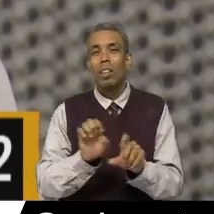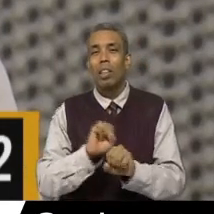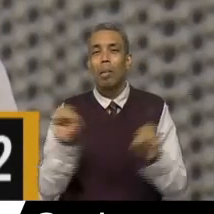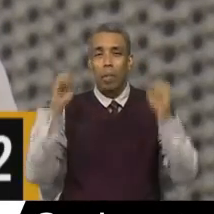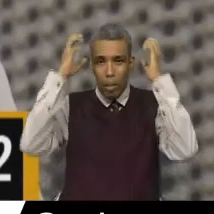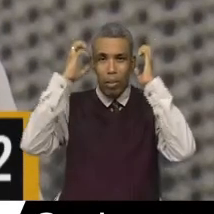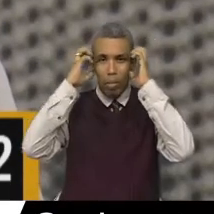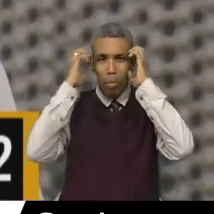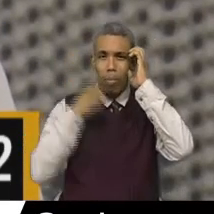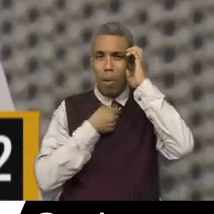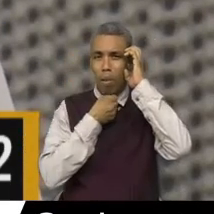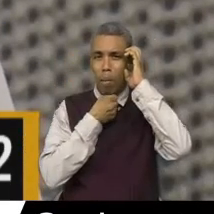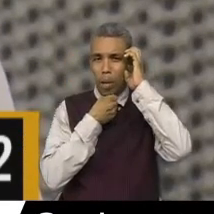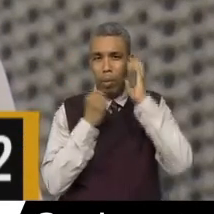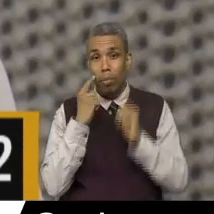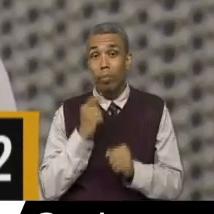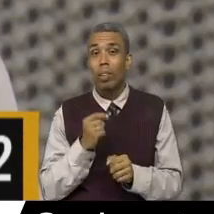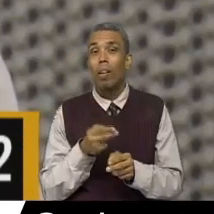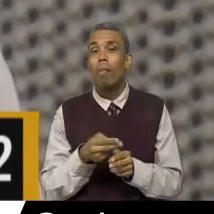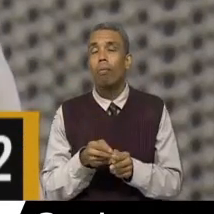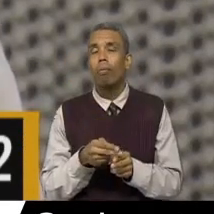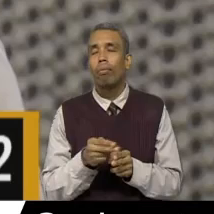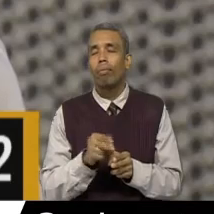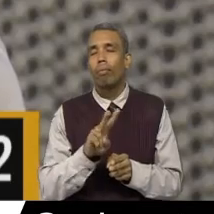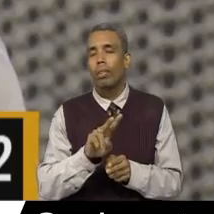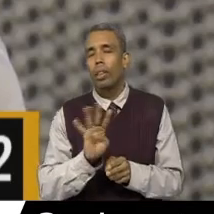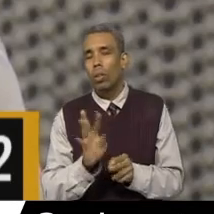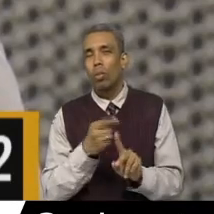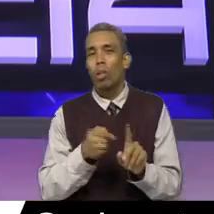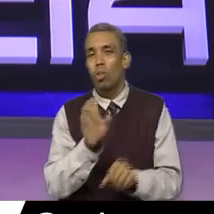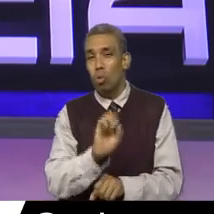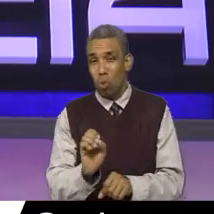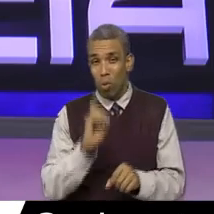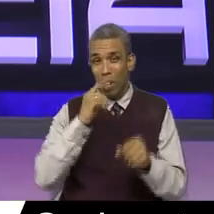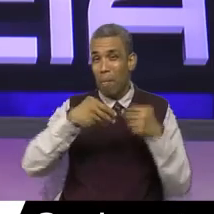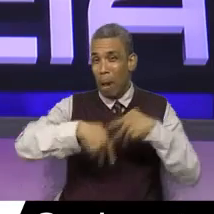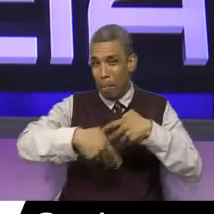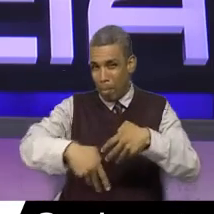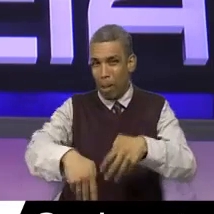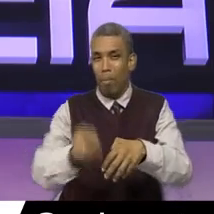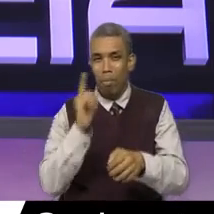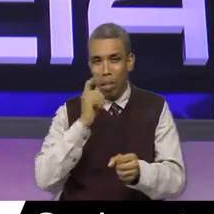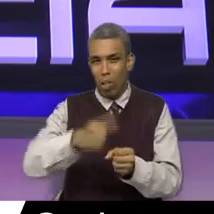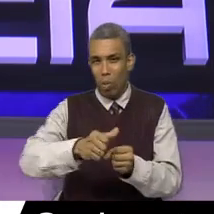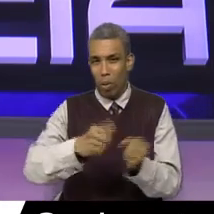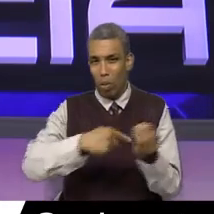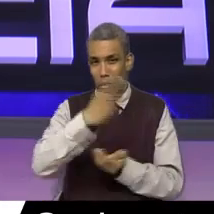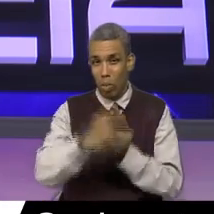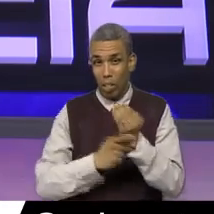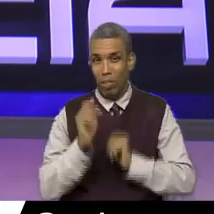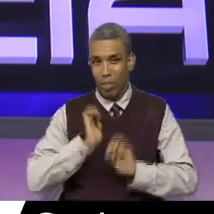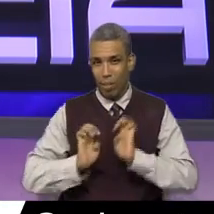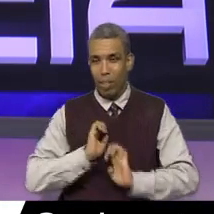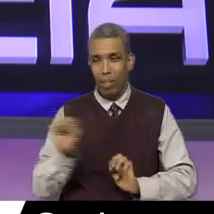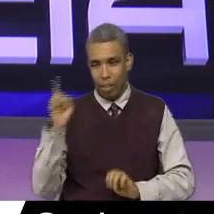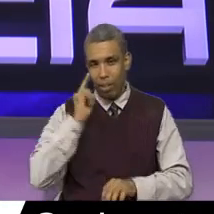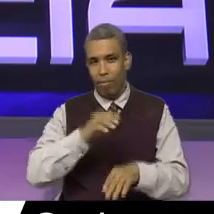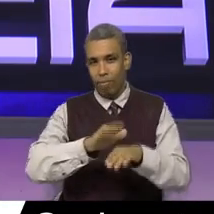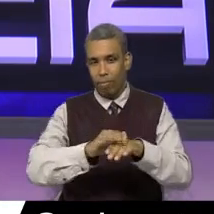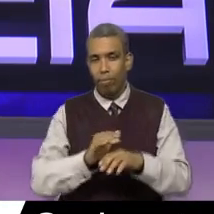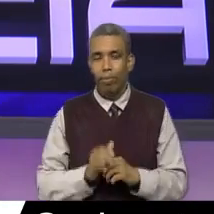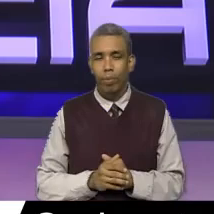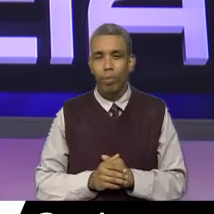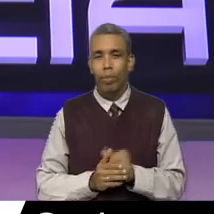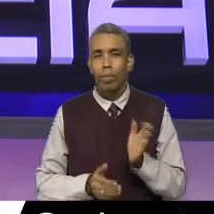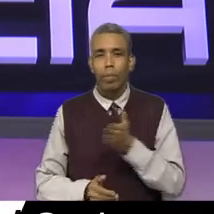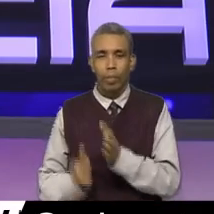promoviendo además el cabildo abierto del próximo 24 de octubre. Graves denuncias de campesinos del sur de Bolívar se